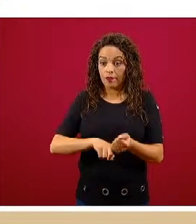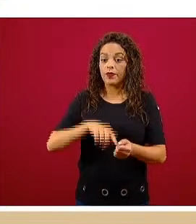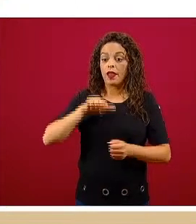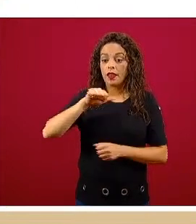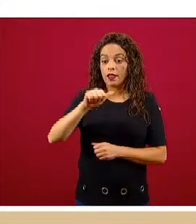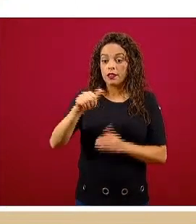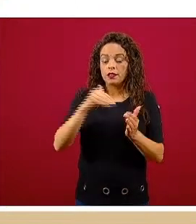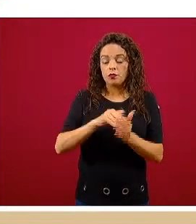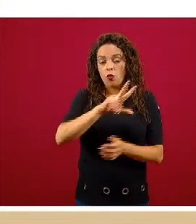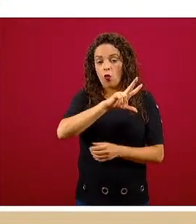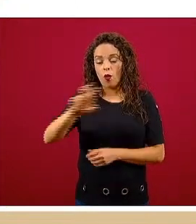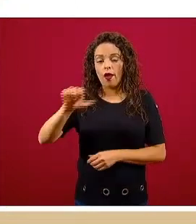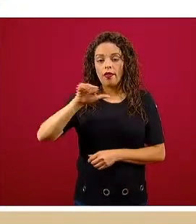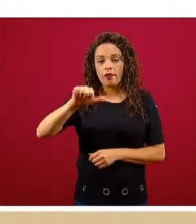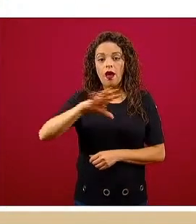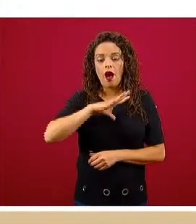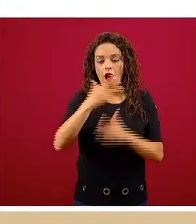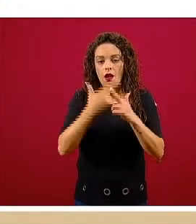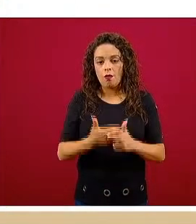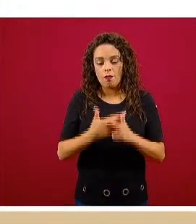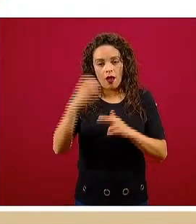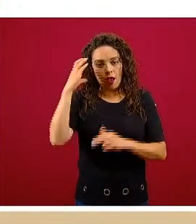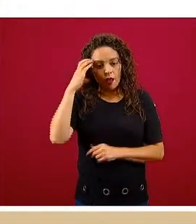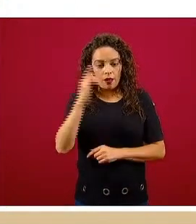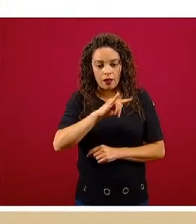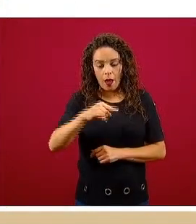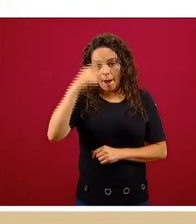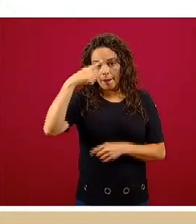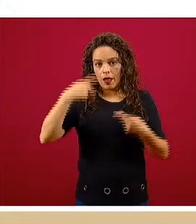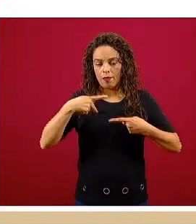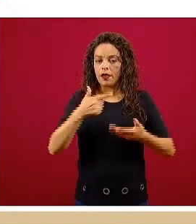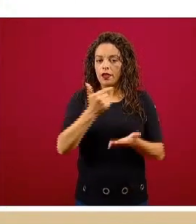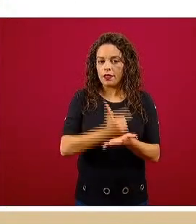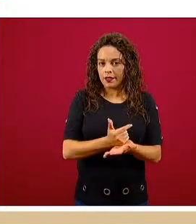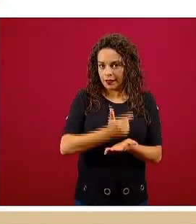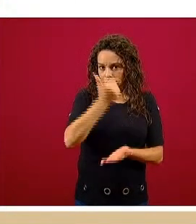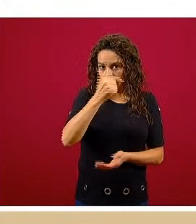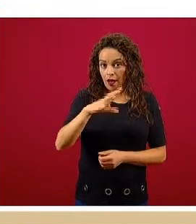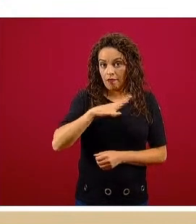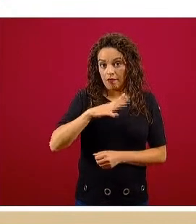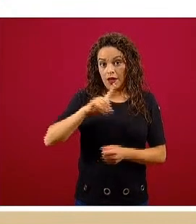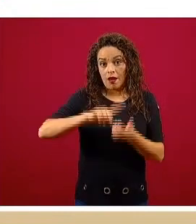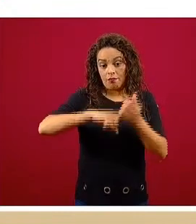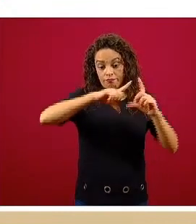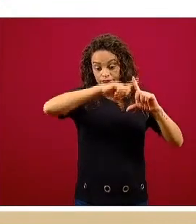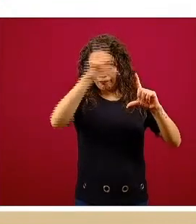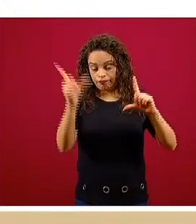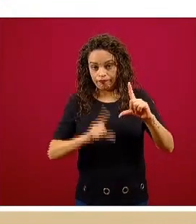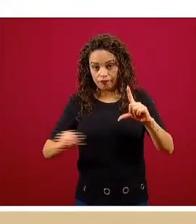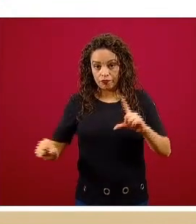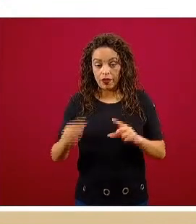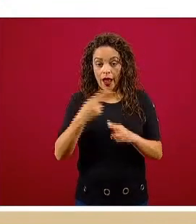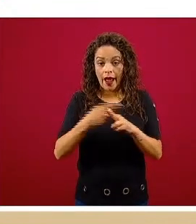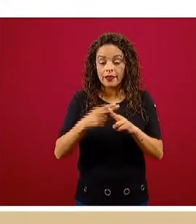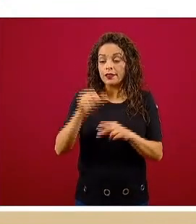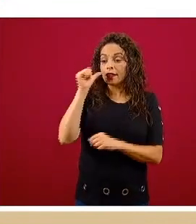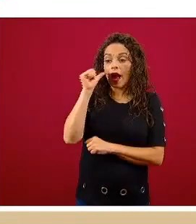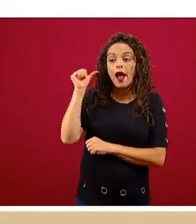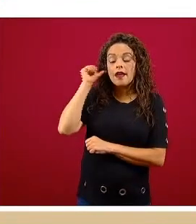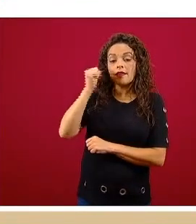16.816 las camas disponibles para pacientes graves que había a nivel nacional en el corte de ayer a la